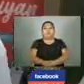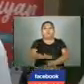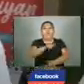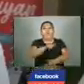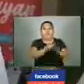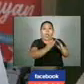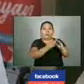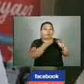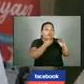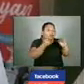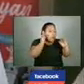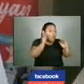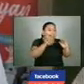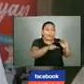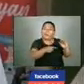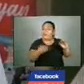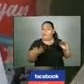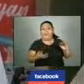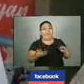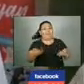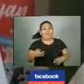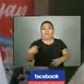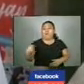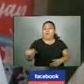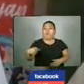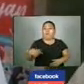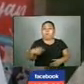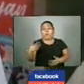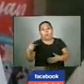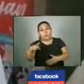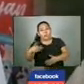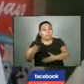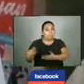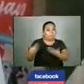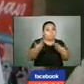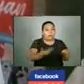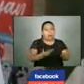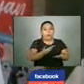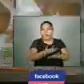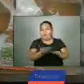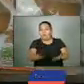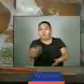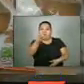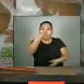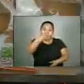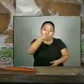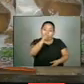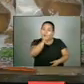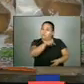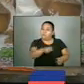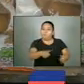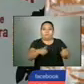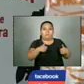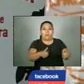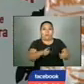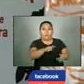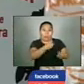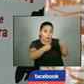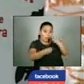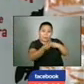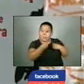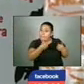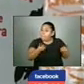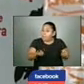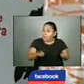normalmente tienen muchas necesidades y esta donación de productos alimenticios pues les beneficia para su nutrición